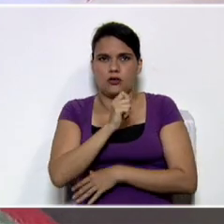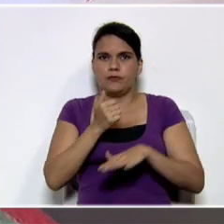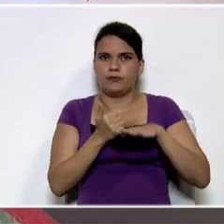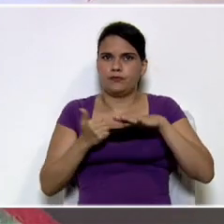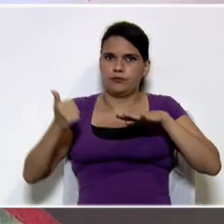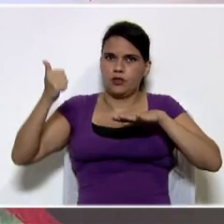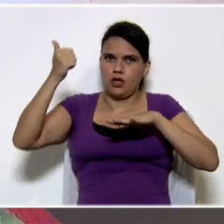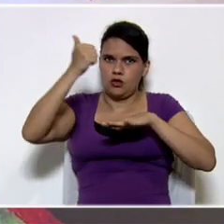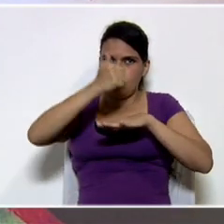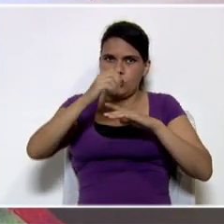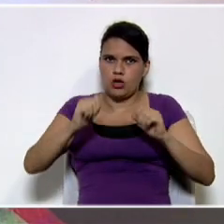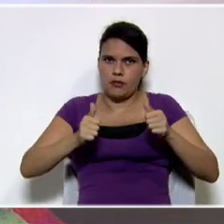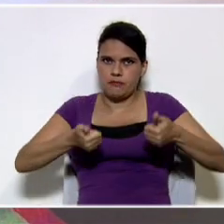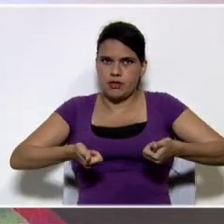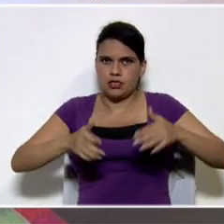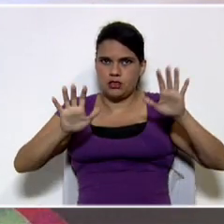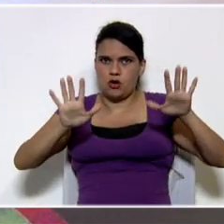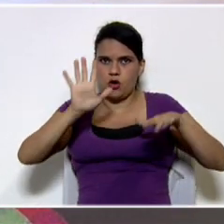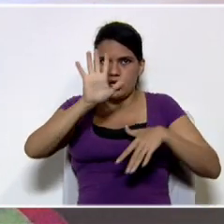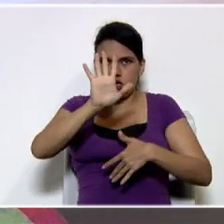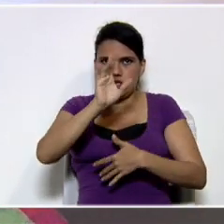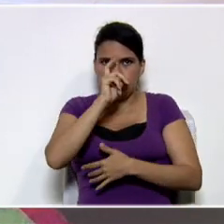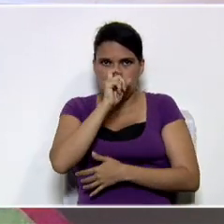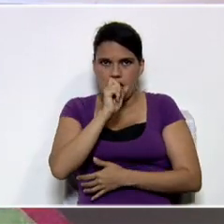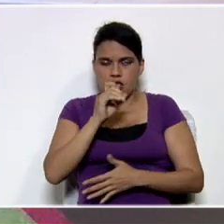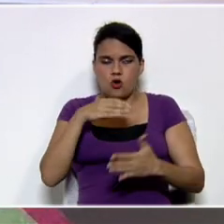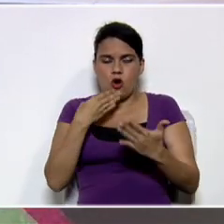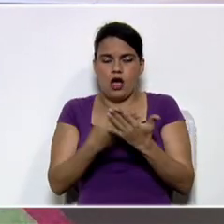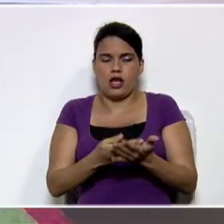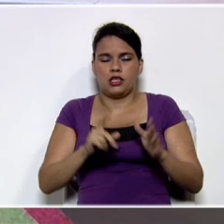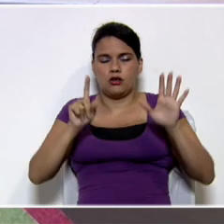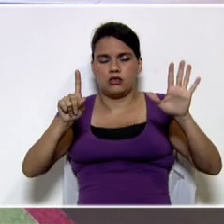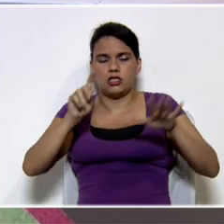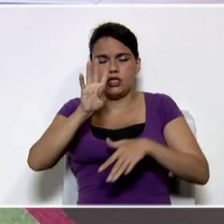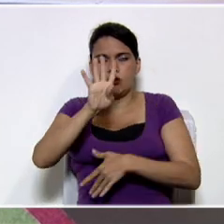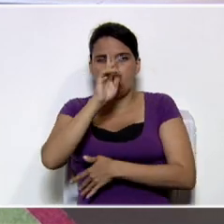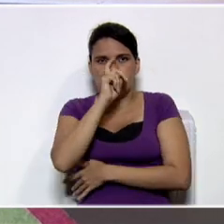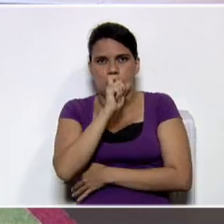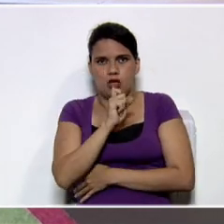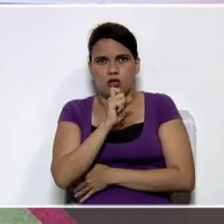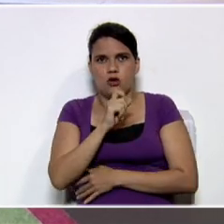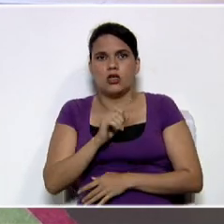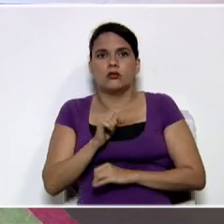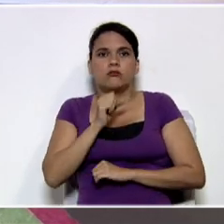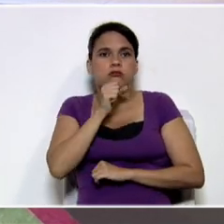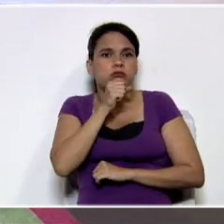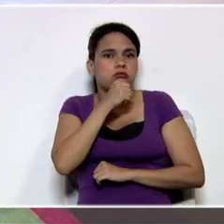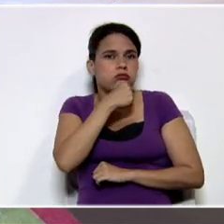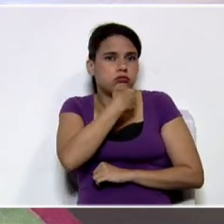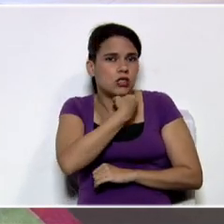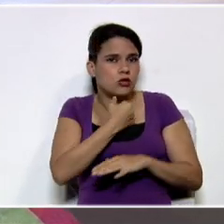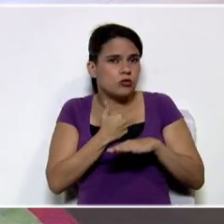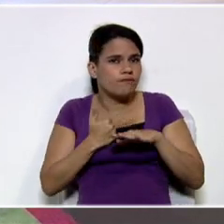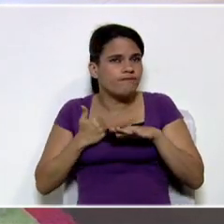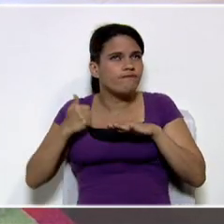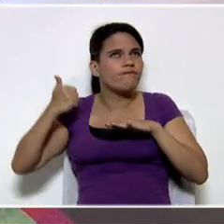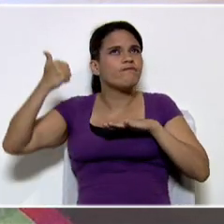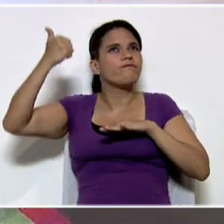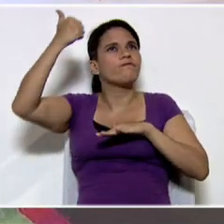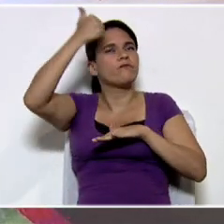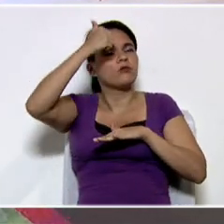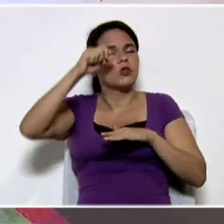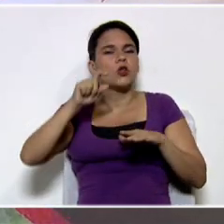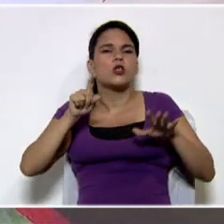considera desde los 15 años hasta los 64 años, y la población mayor desde los 64